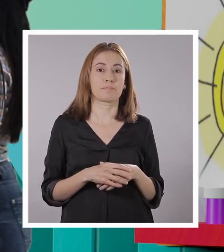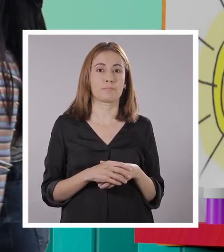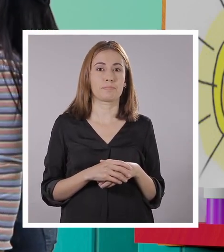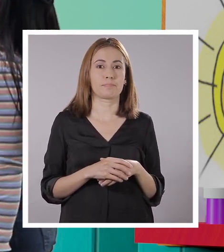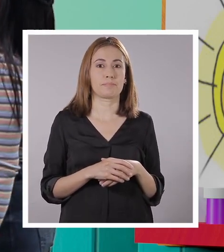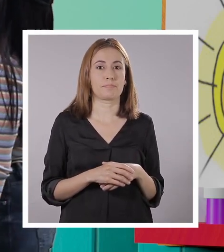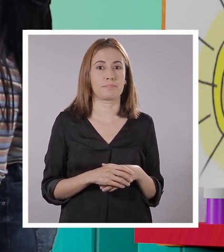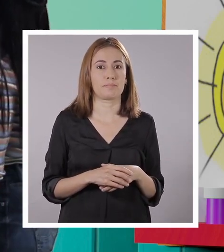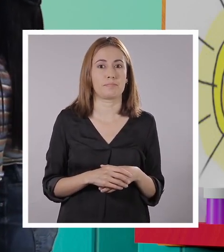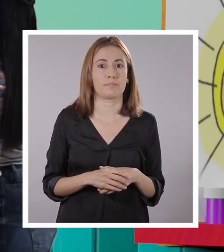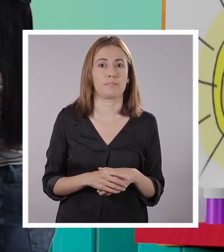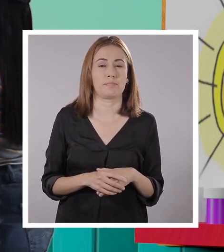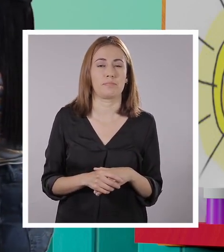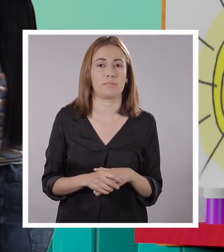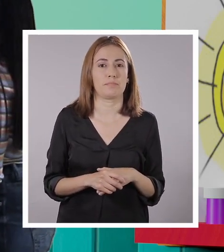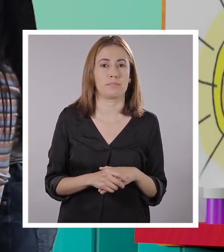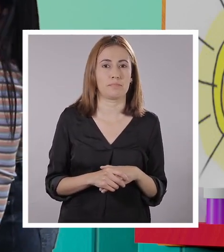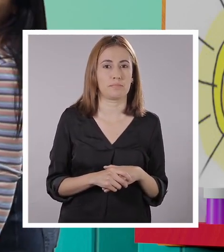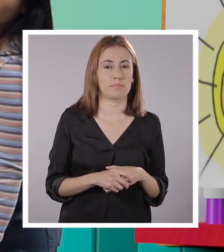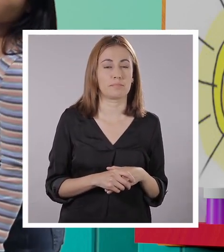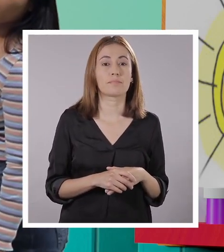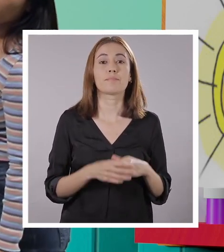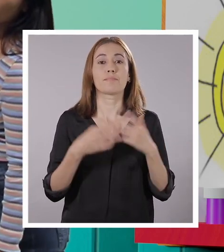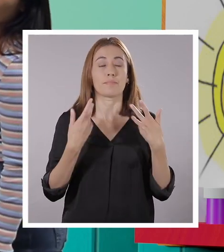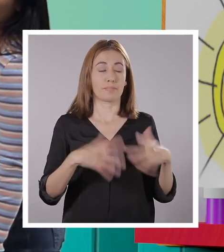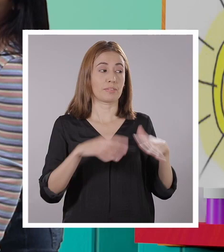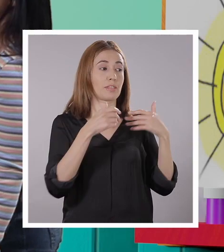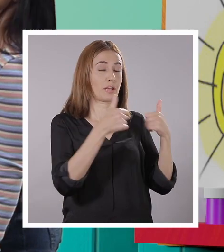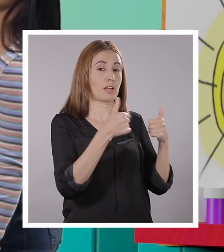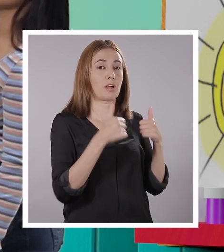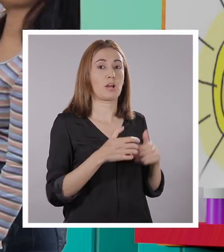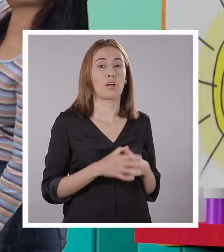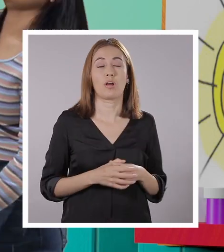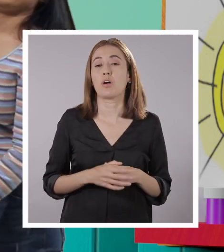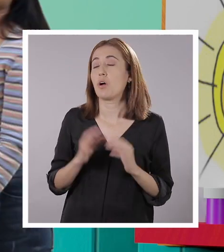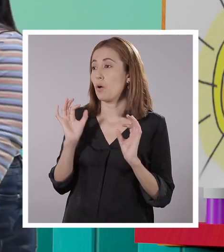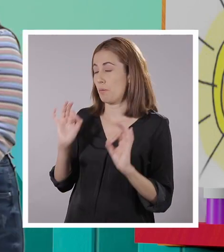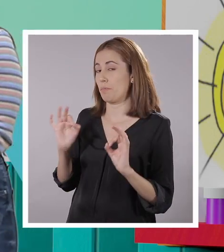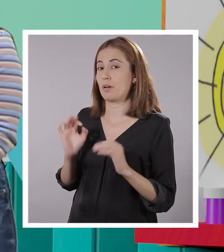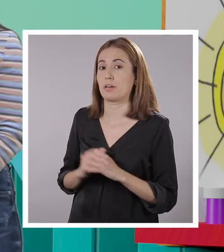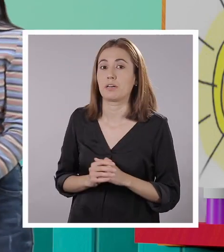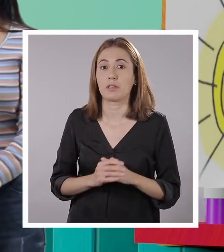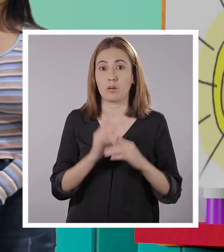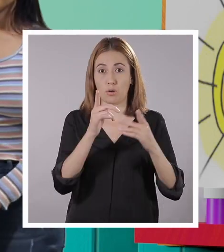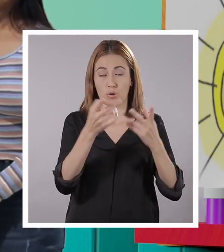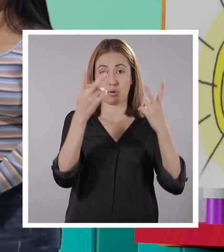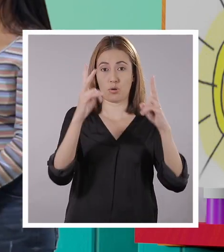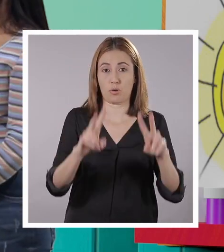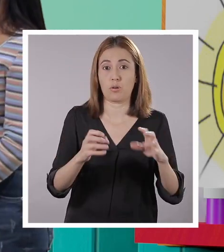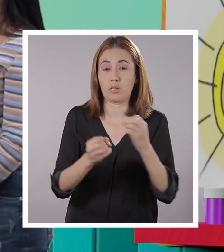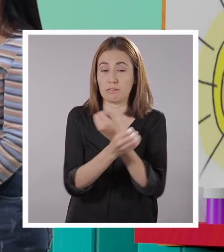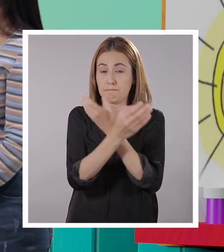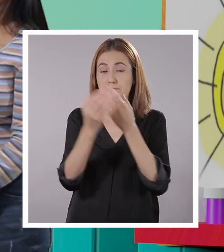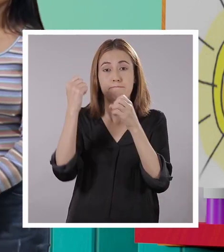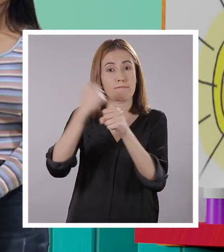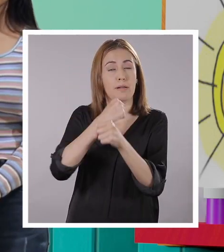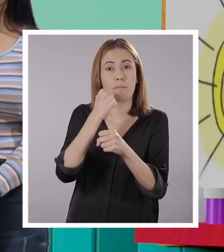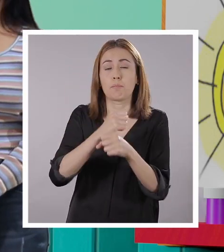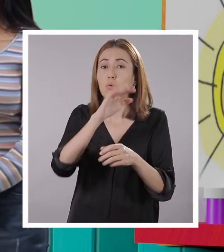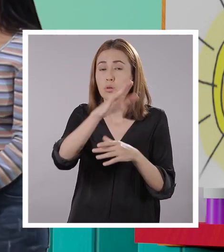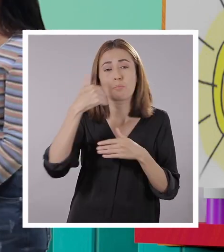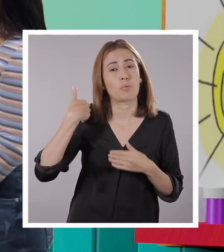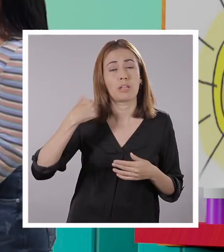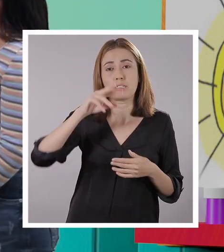Hacia abajo. Yo lo hice bien. Despacito, profe, porque si no, luego me confundo. Muy bien. Anto, excelente trabajo. Ustedes también,